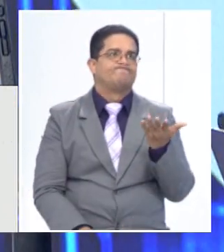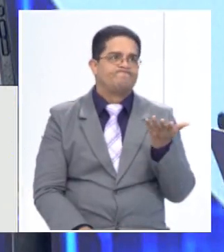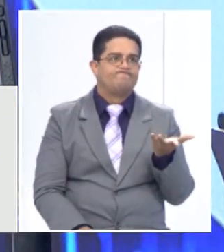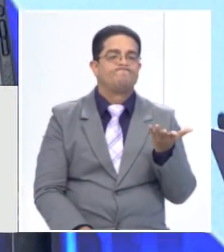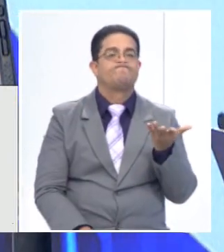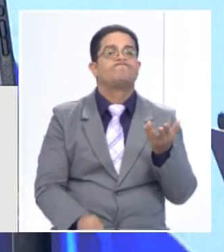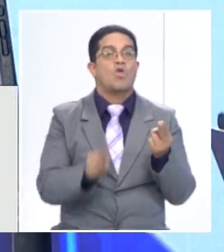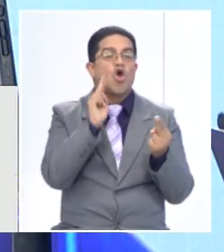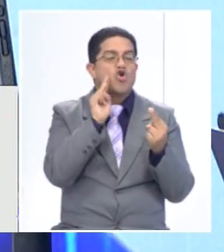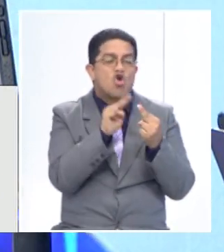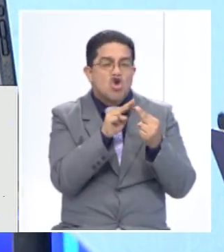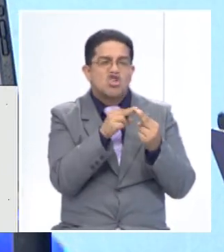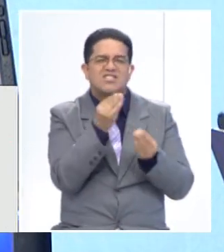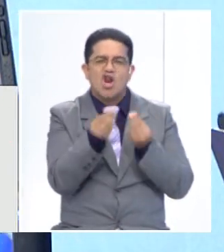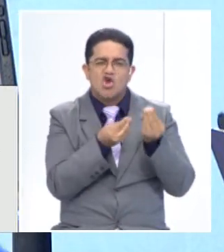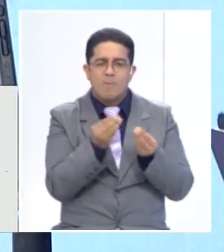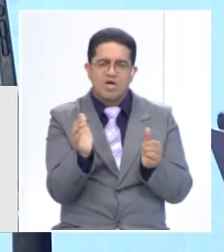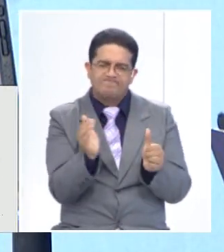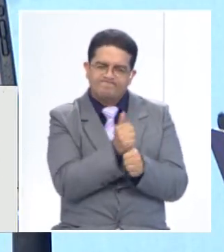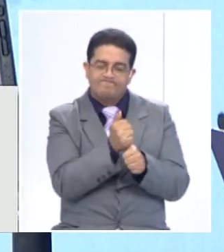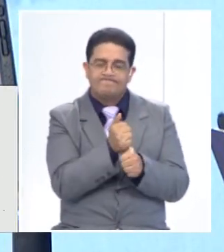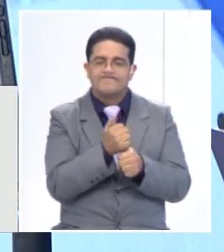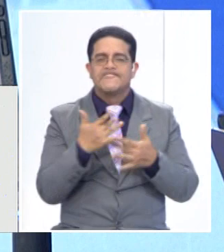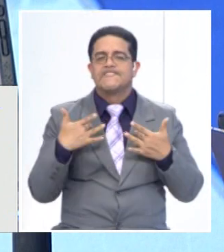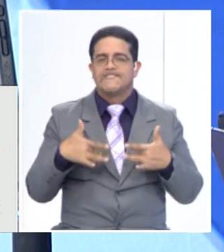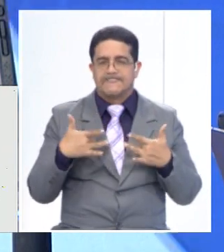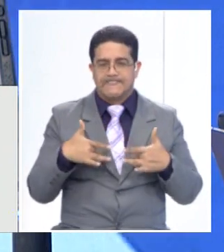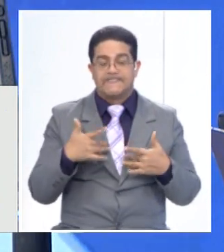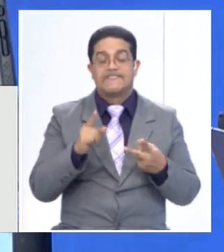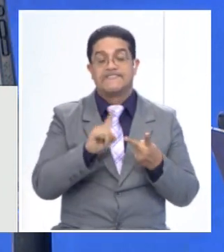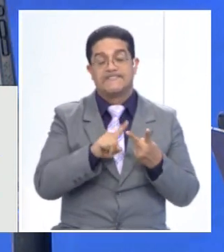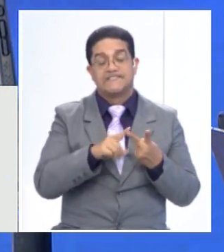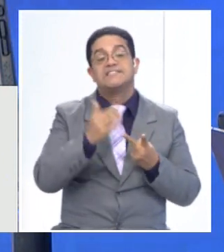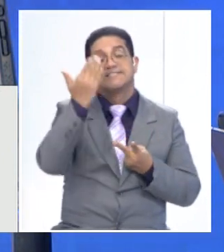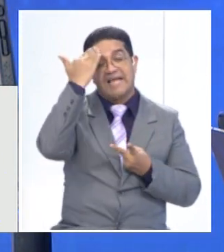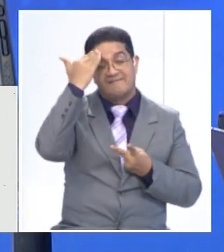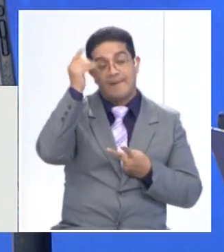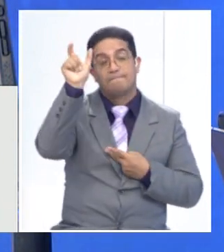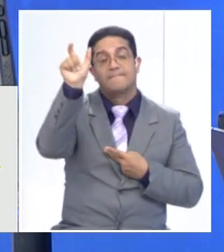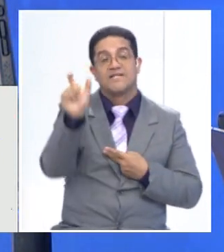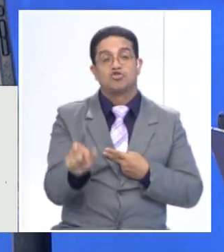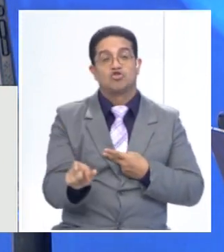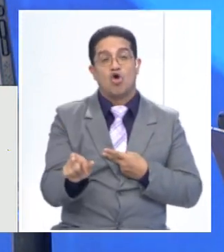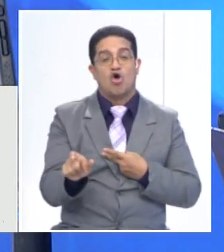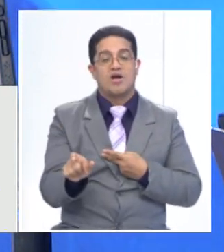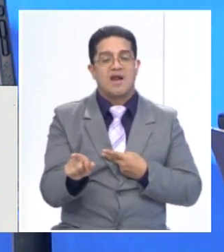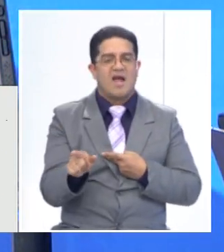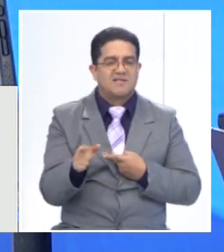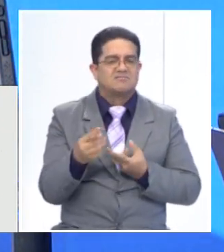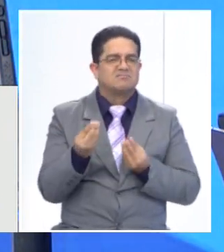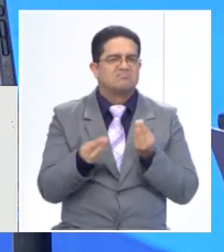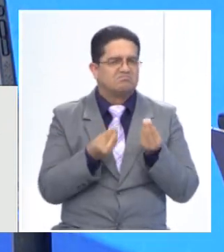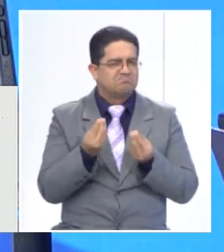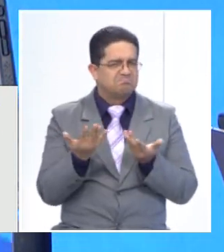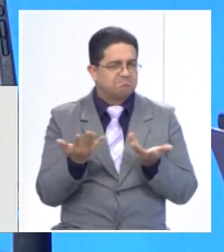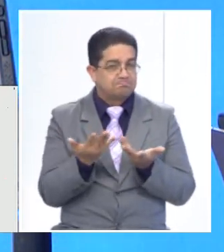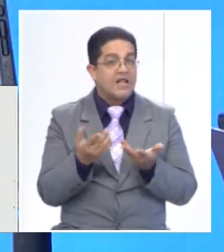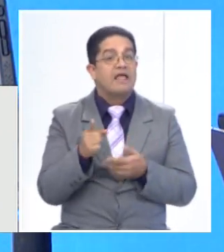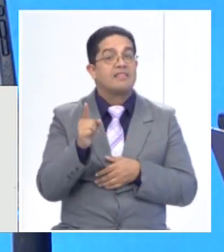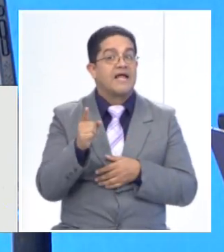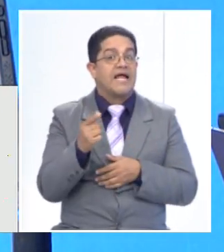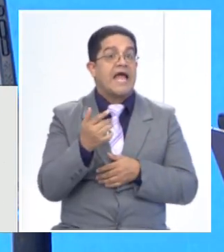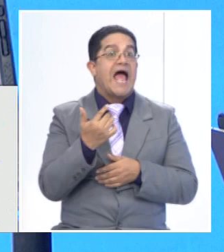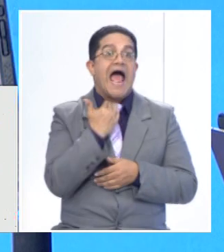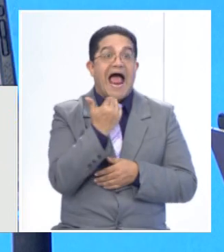Definitivamente conocer los síntomas, saber que un paciente ante síntomas respiratorios debe acudir